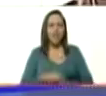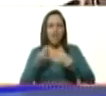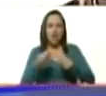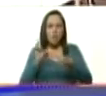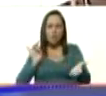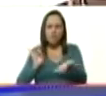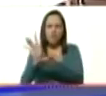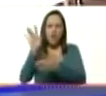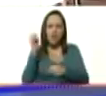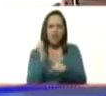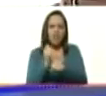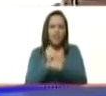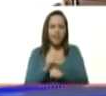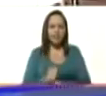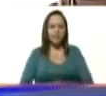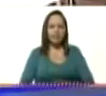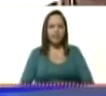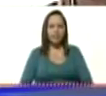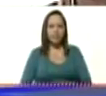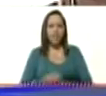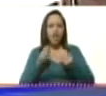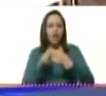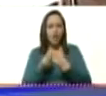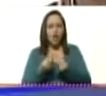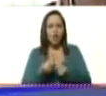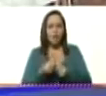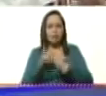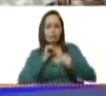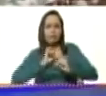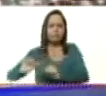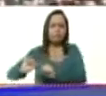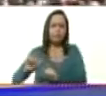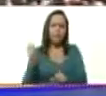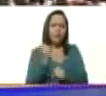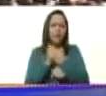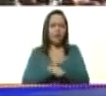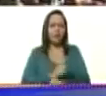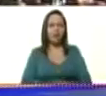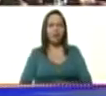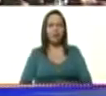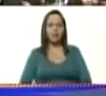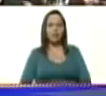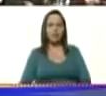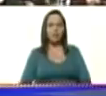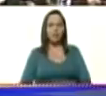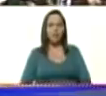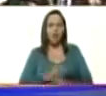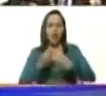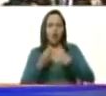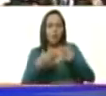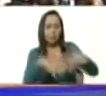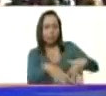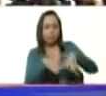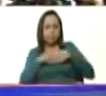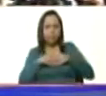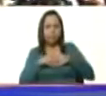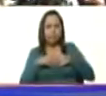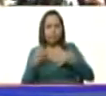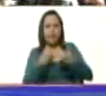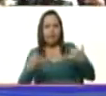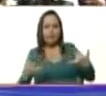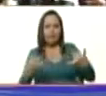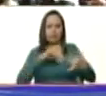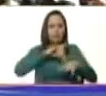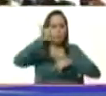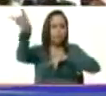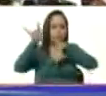despidió a los trabajadores, de cómo se despreció a los trabajadores, de cómo se apoderaron de las rutas internacionales.